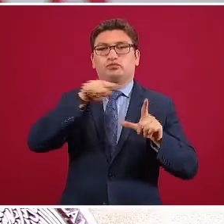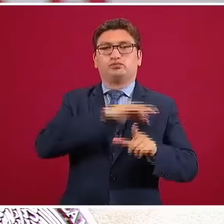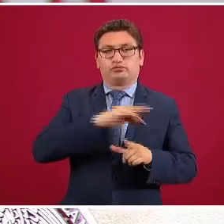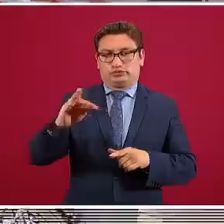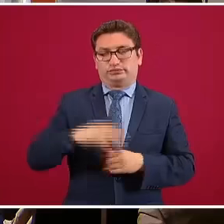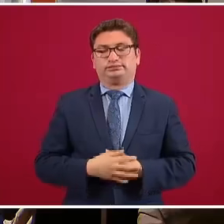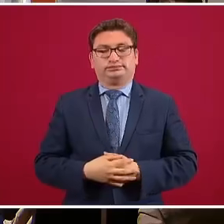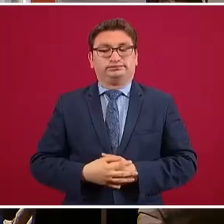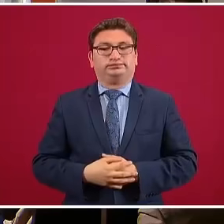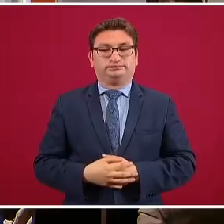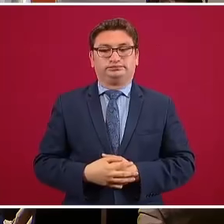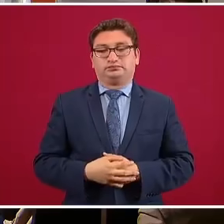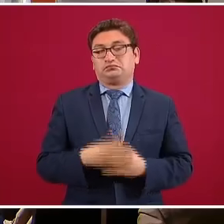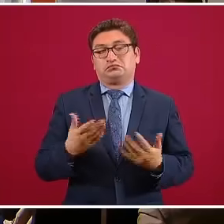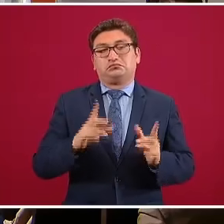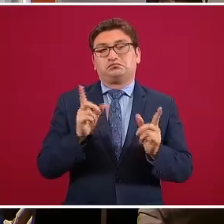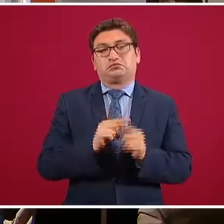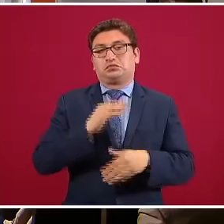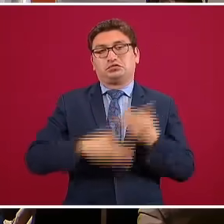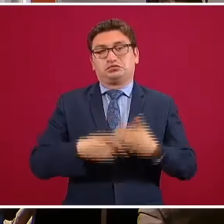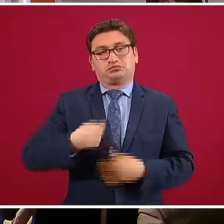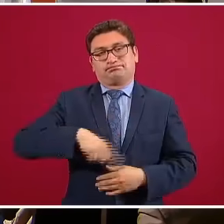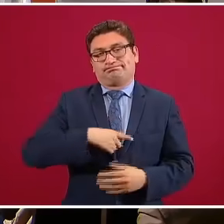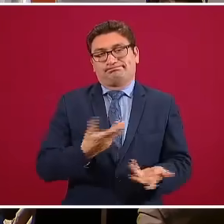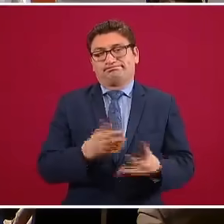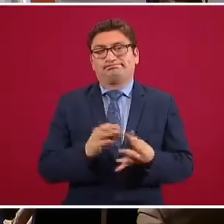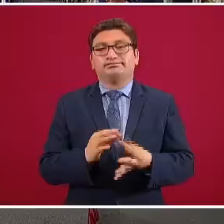página eso sería todo por nosotros señor presidente